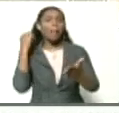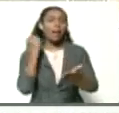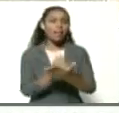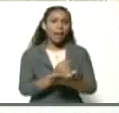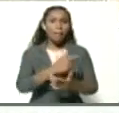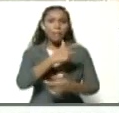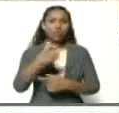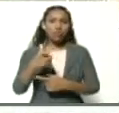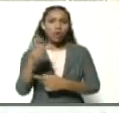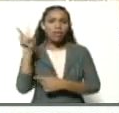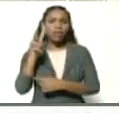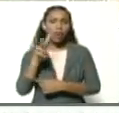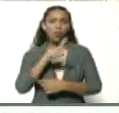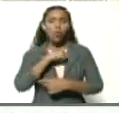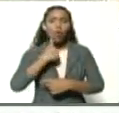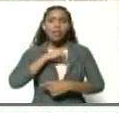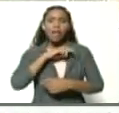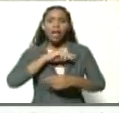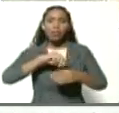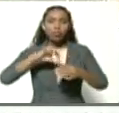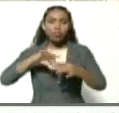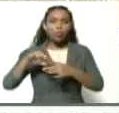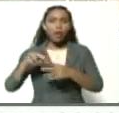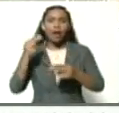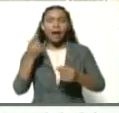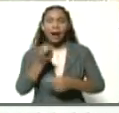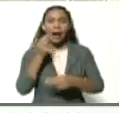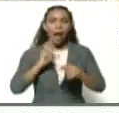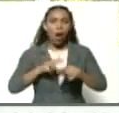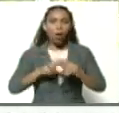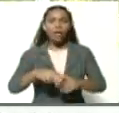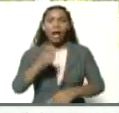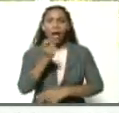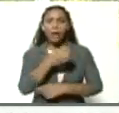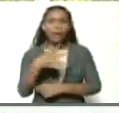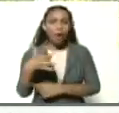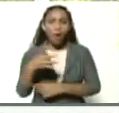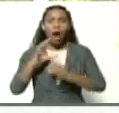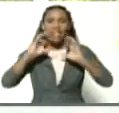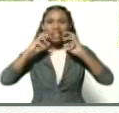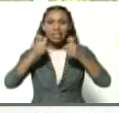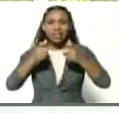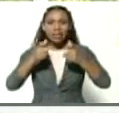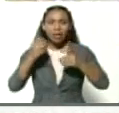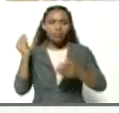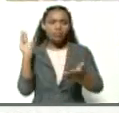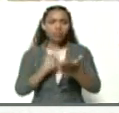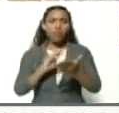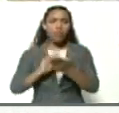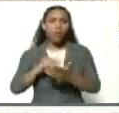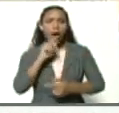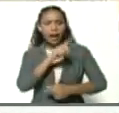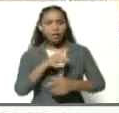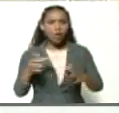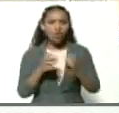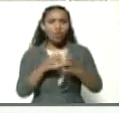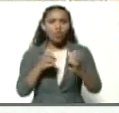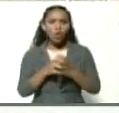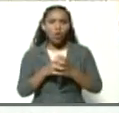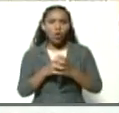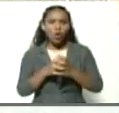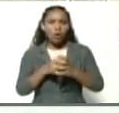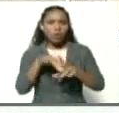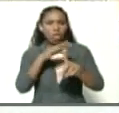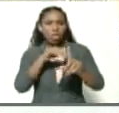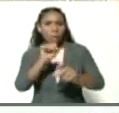Nuestra tierra es para sembrar caraota, arroz, maíz. Se fueron imponiendo estos grupos a través del